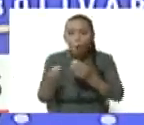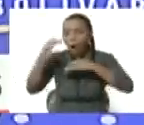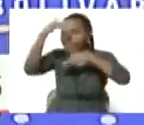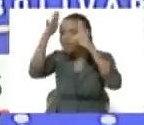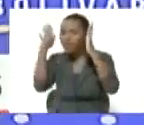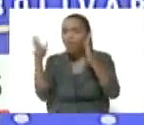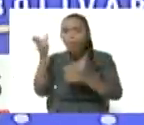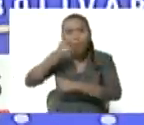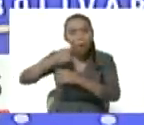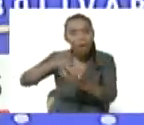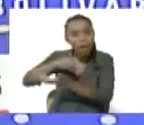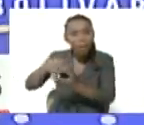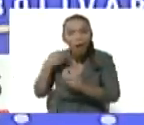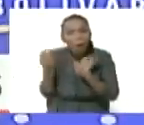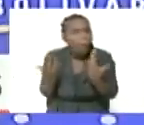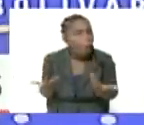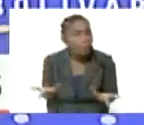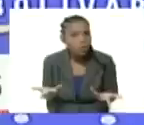problemas.